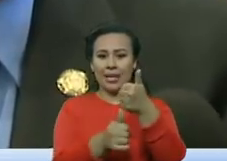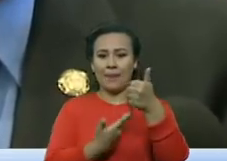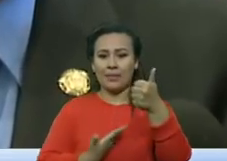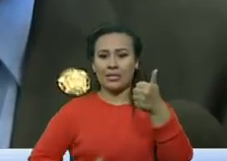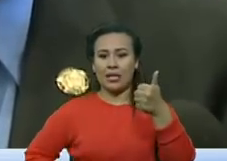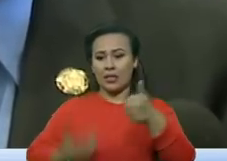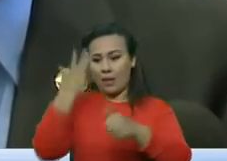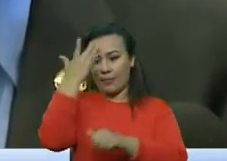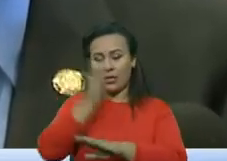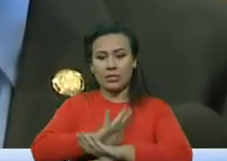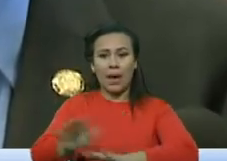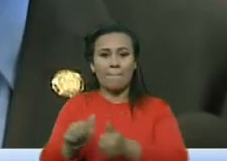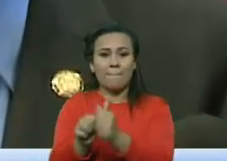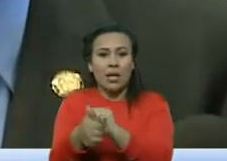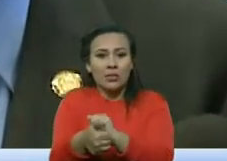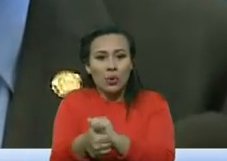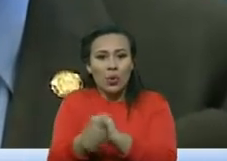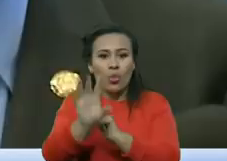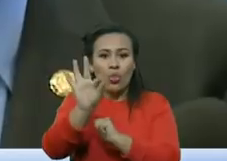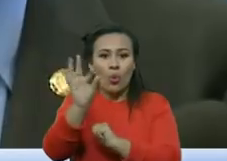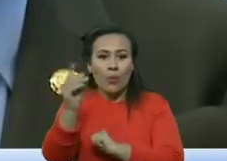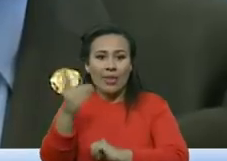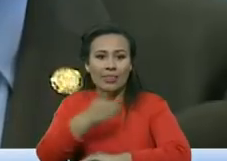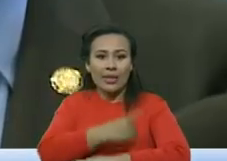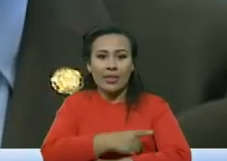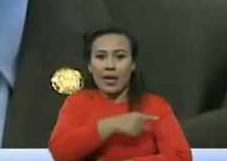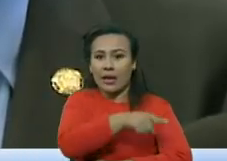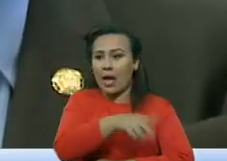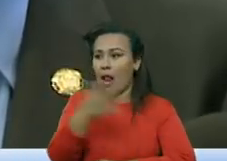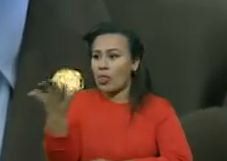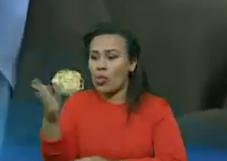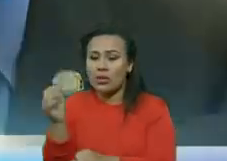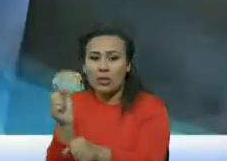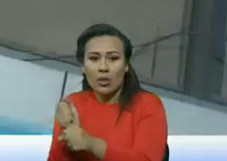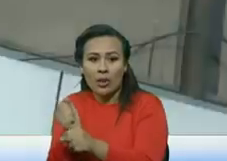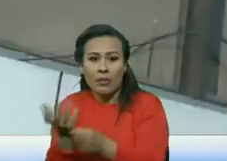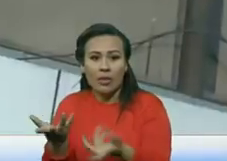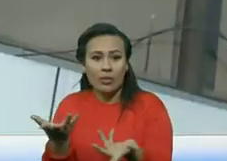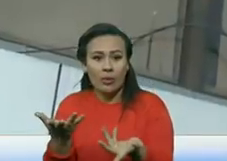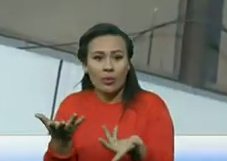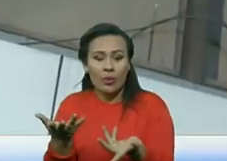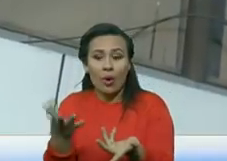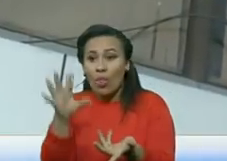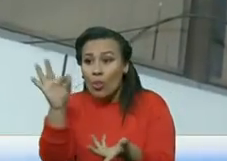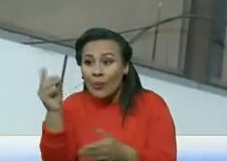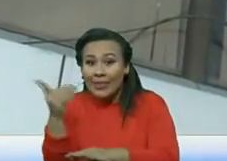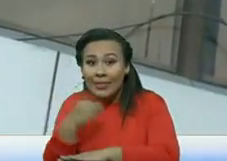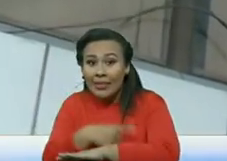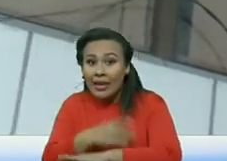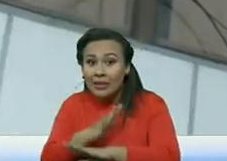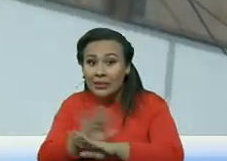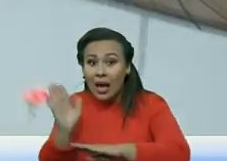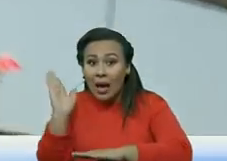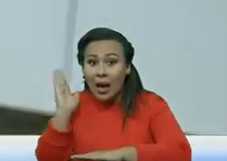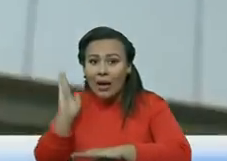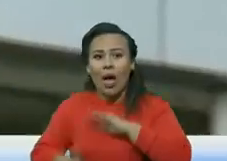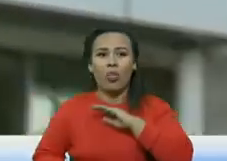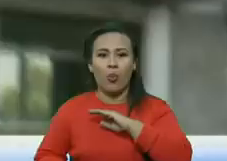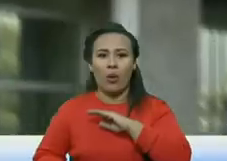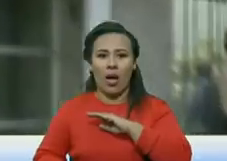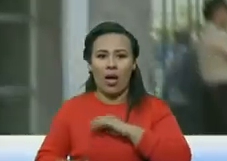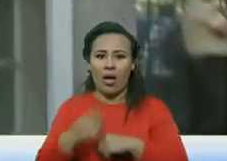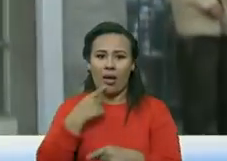los 90 días de haber estado fuera del cargo. En este caso, la Corte Constitucional